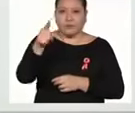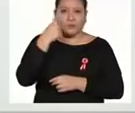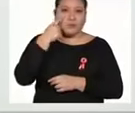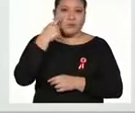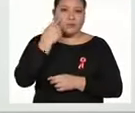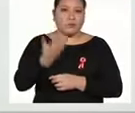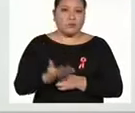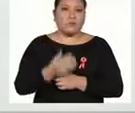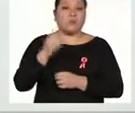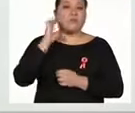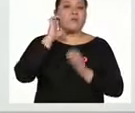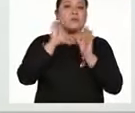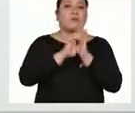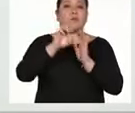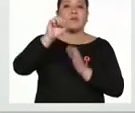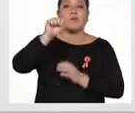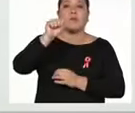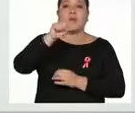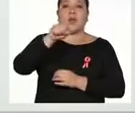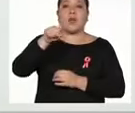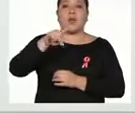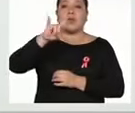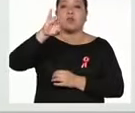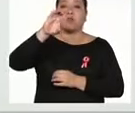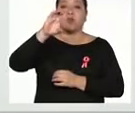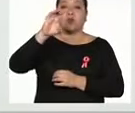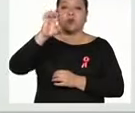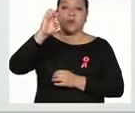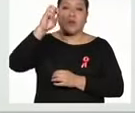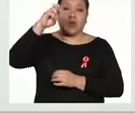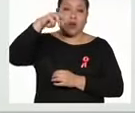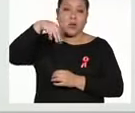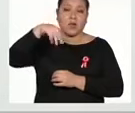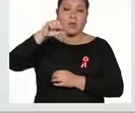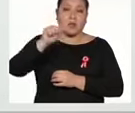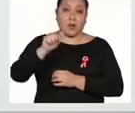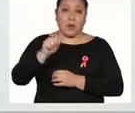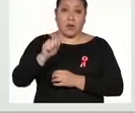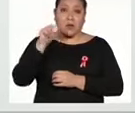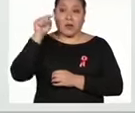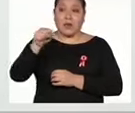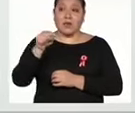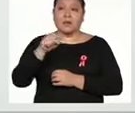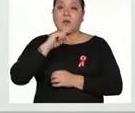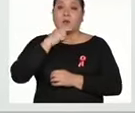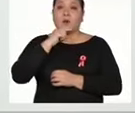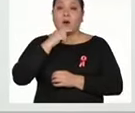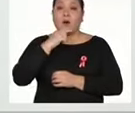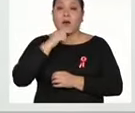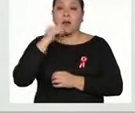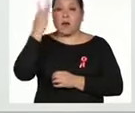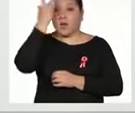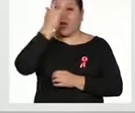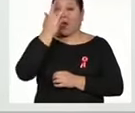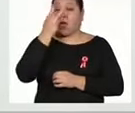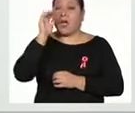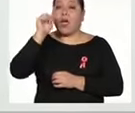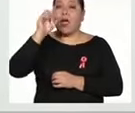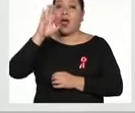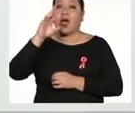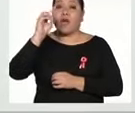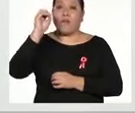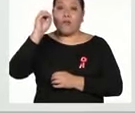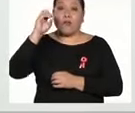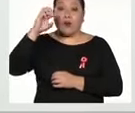¿conocen el caso de Azucena Asunción Argendones? Ella es una afroperuana que fue discriminada en su centro laboral